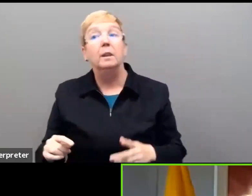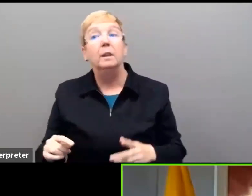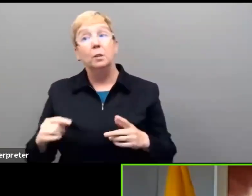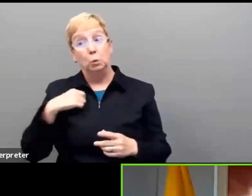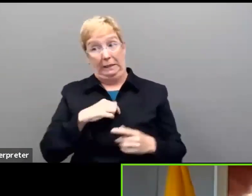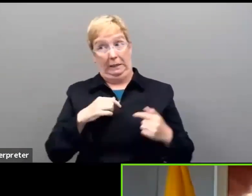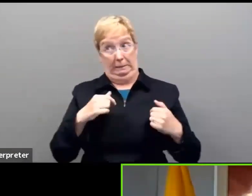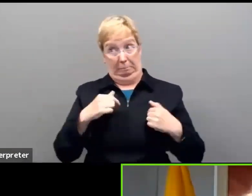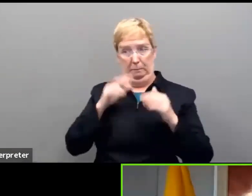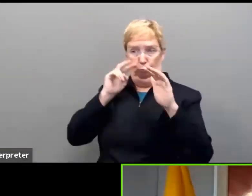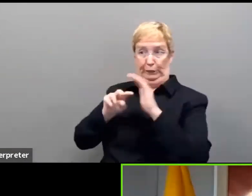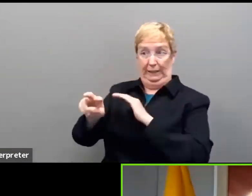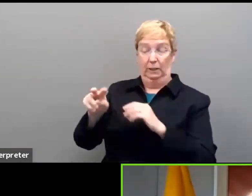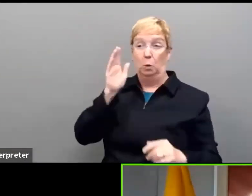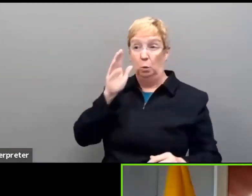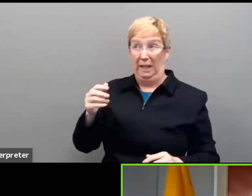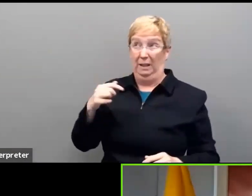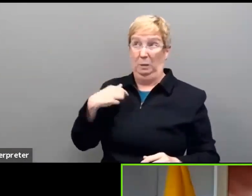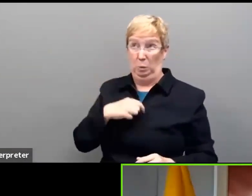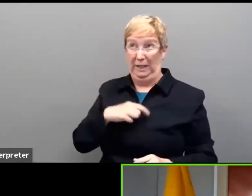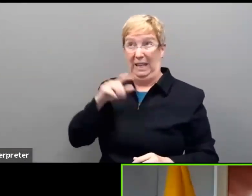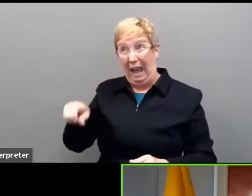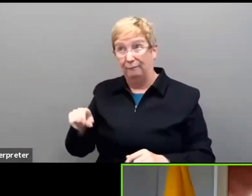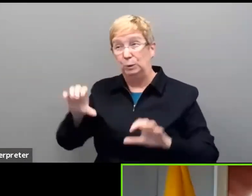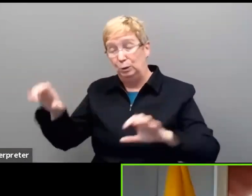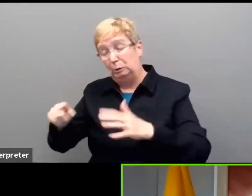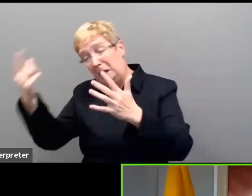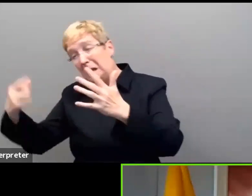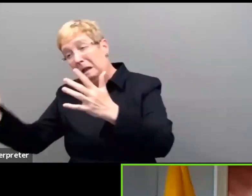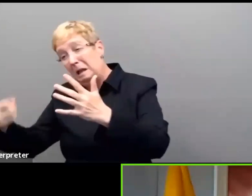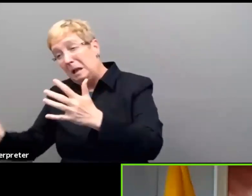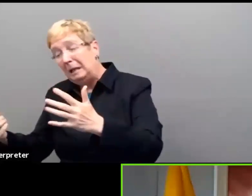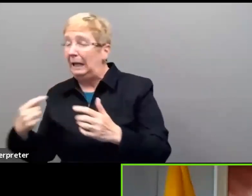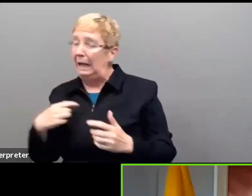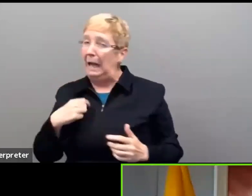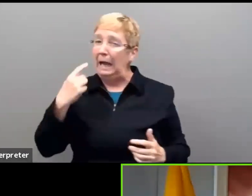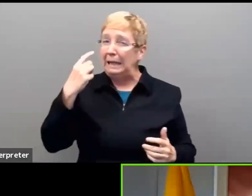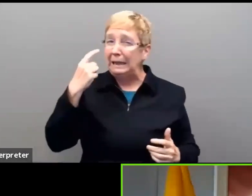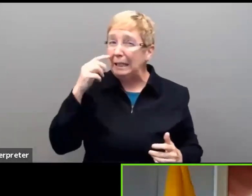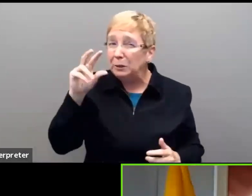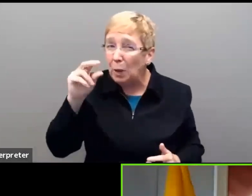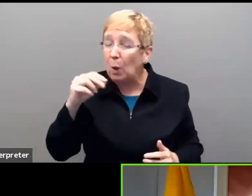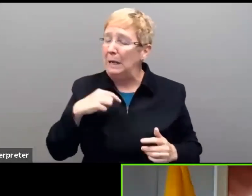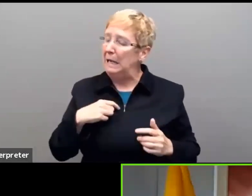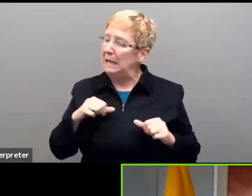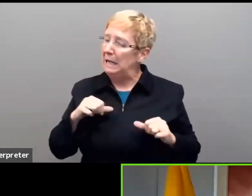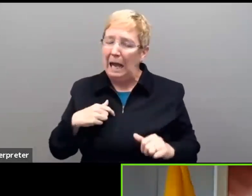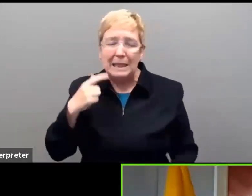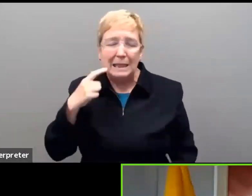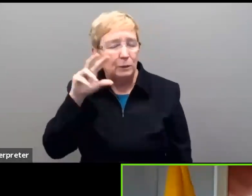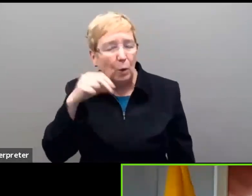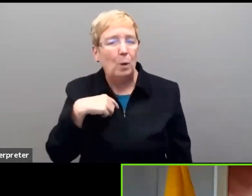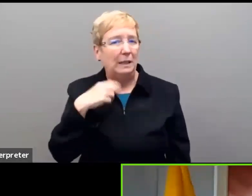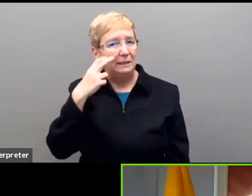gente esté vacunada y que podamos erradicar en la medida de lo posible este virus mortal que no va a desaparecer por